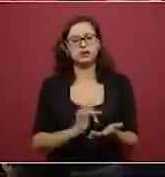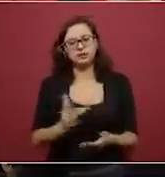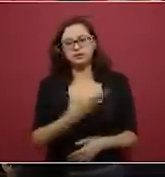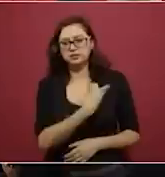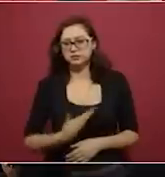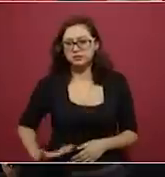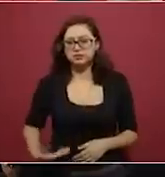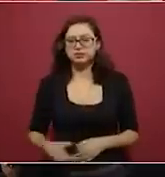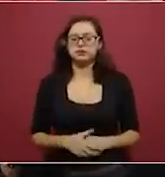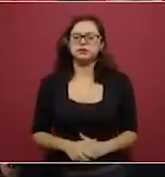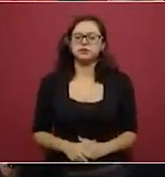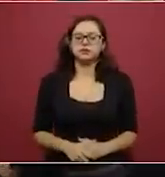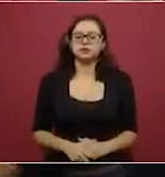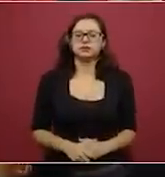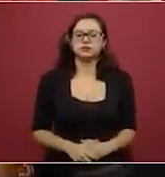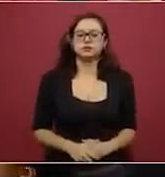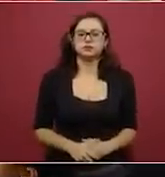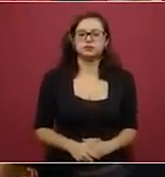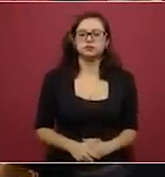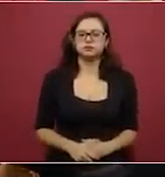gracias a usted